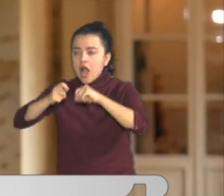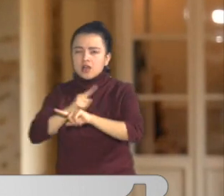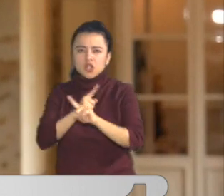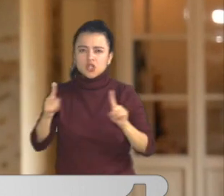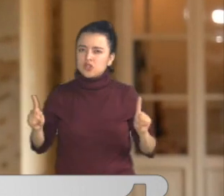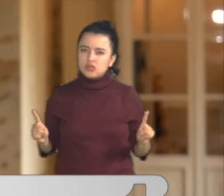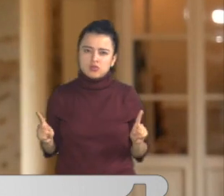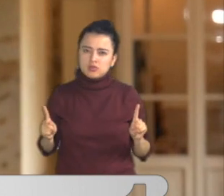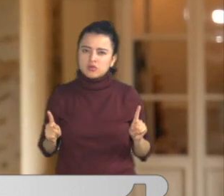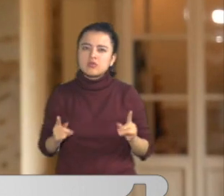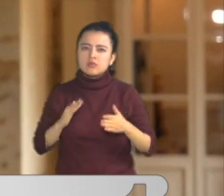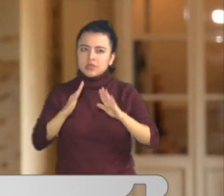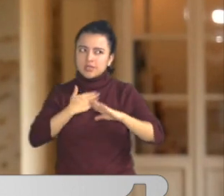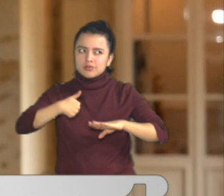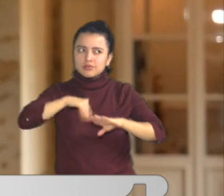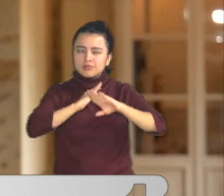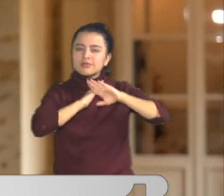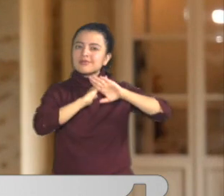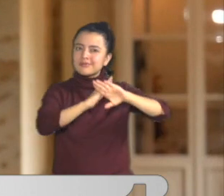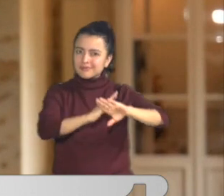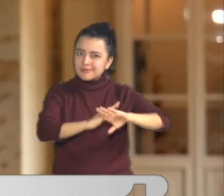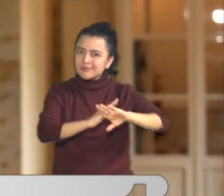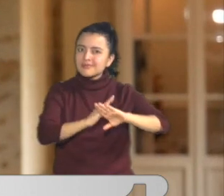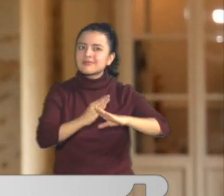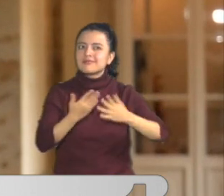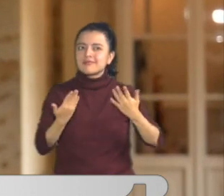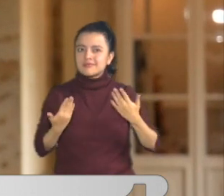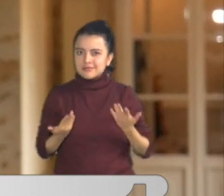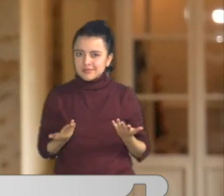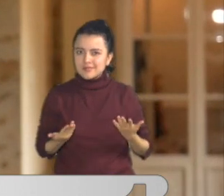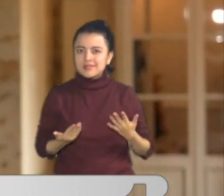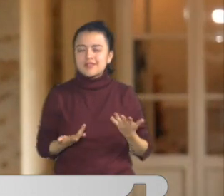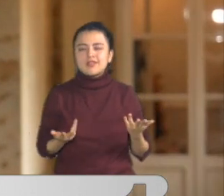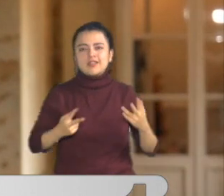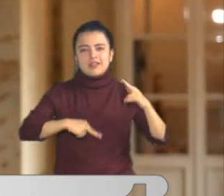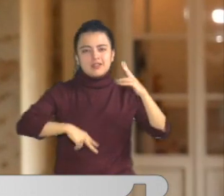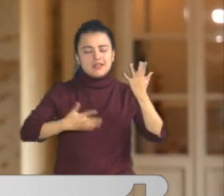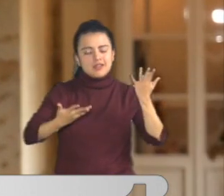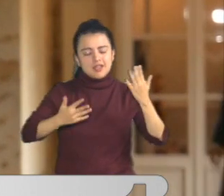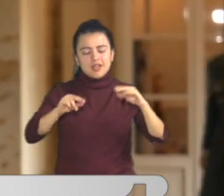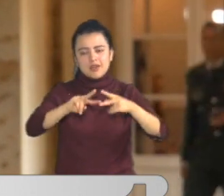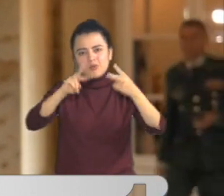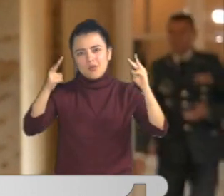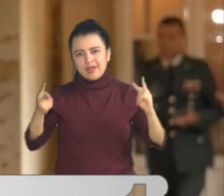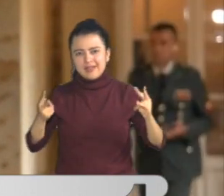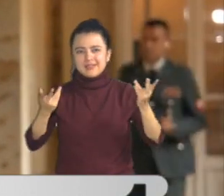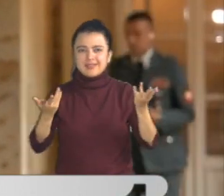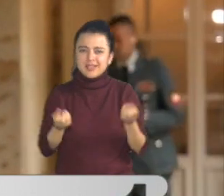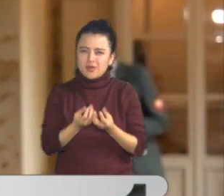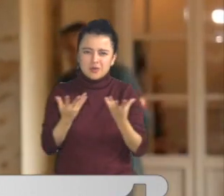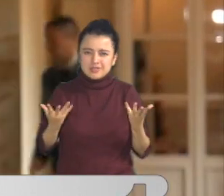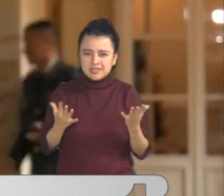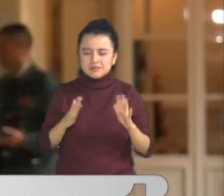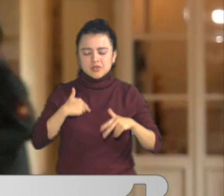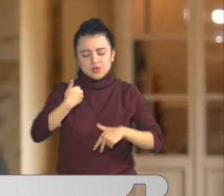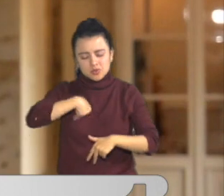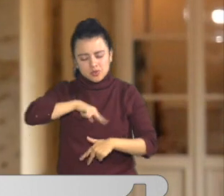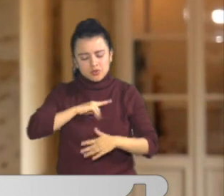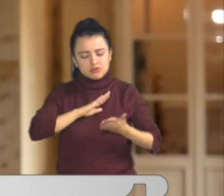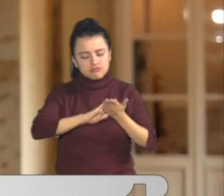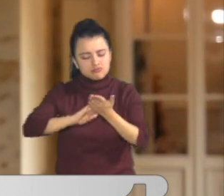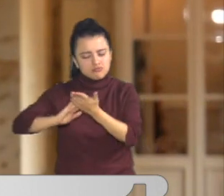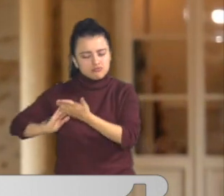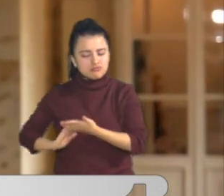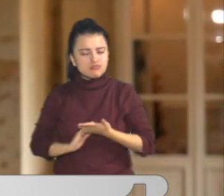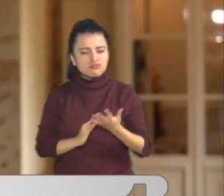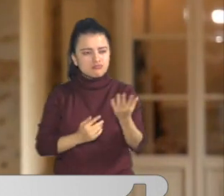intercambio comercial por temas de seguridad nacional, por temas de infraestructura que tenemos en los puentes, pero es algo que se ha ido trabajando, que hemos trabajado con los